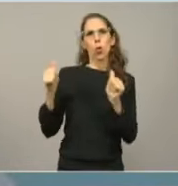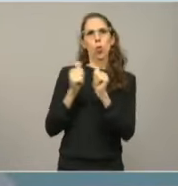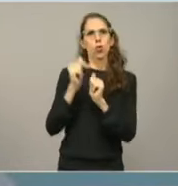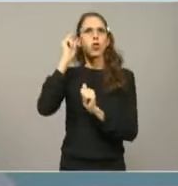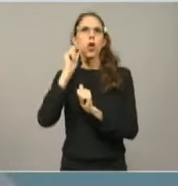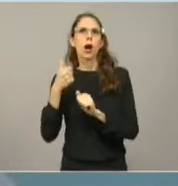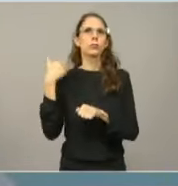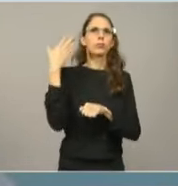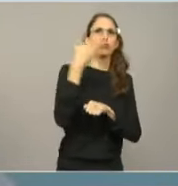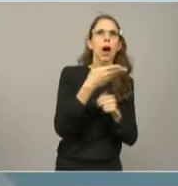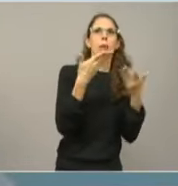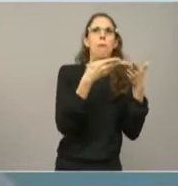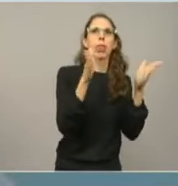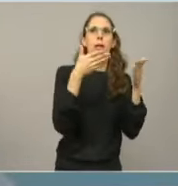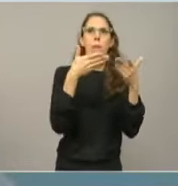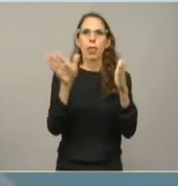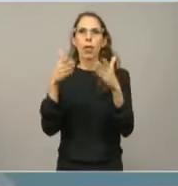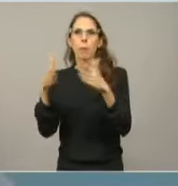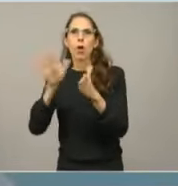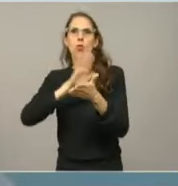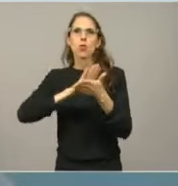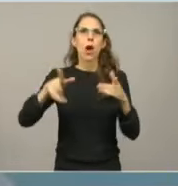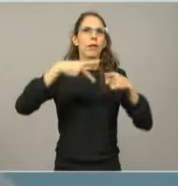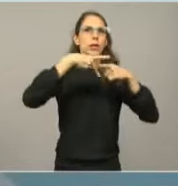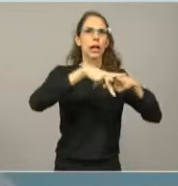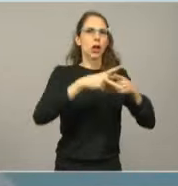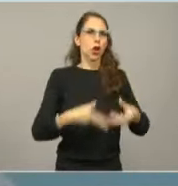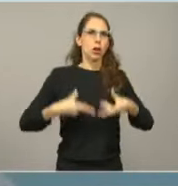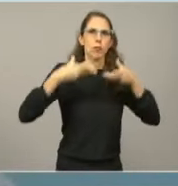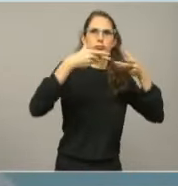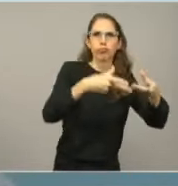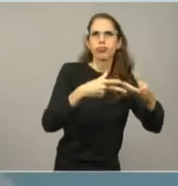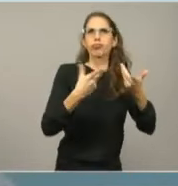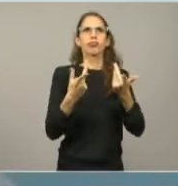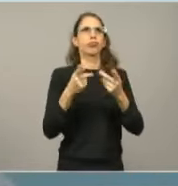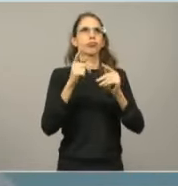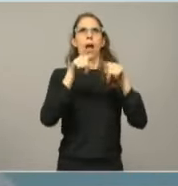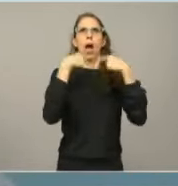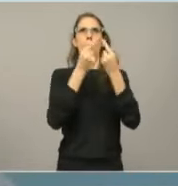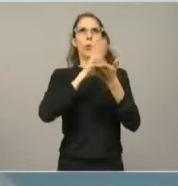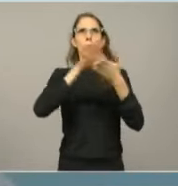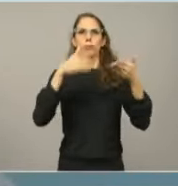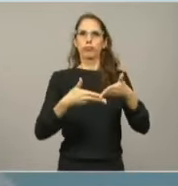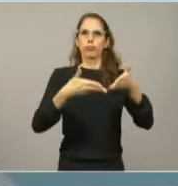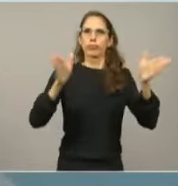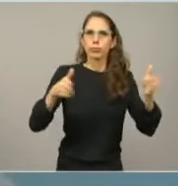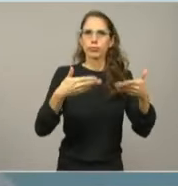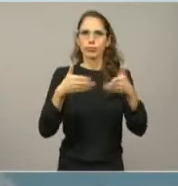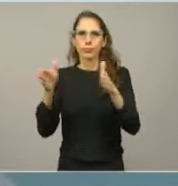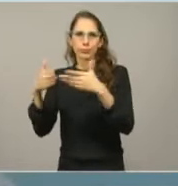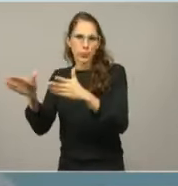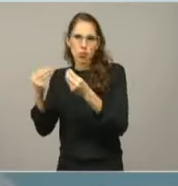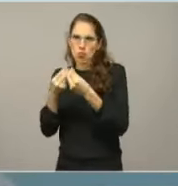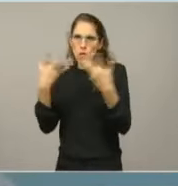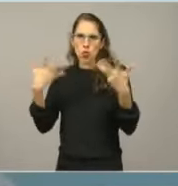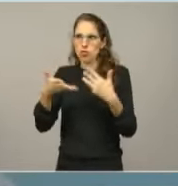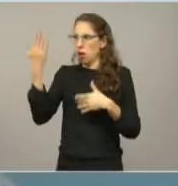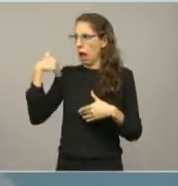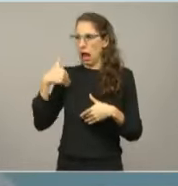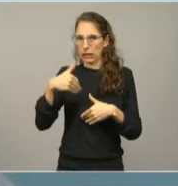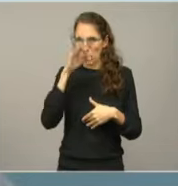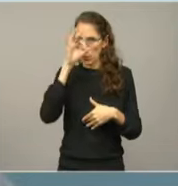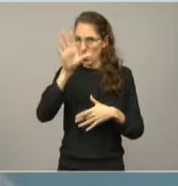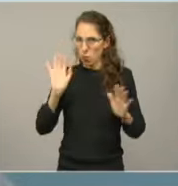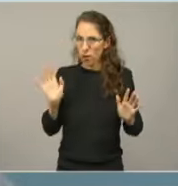caps hospitales nuevos en un número que no tiene No tiene precedentes no entonces Bueno me parece que que es un poco esas dos cosas